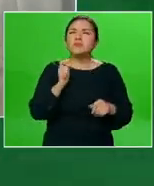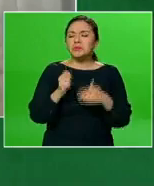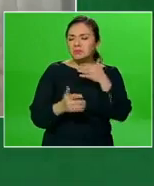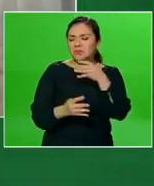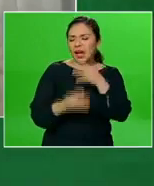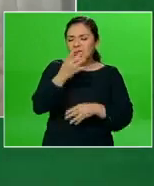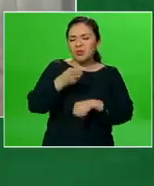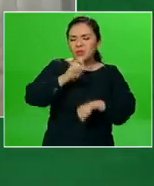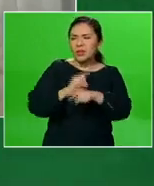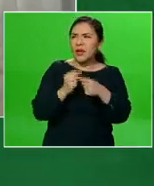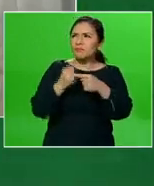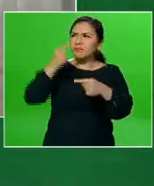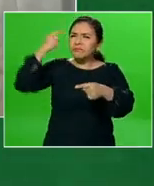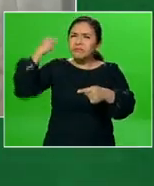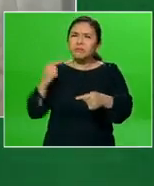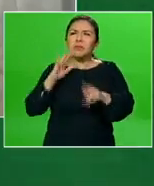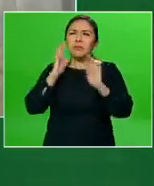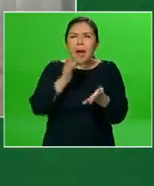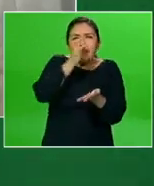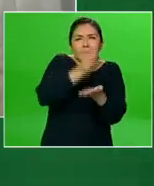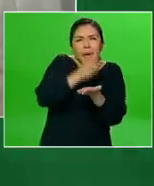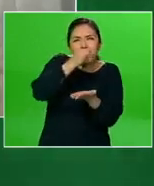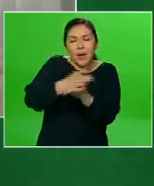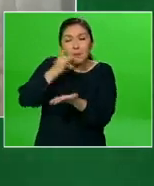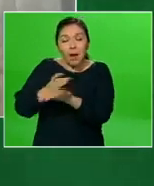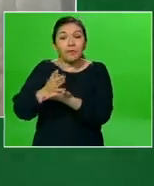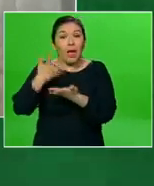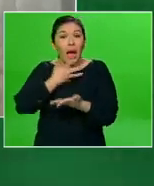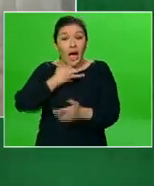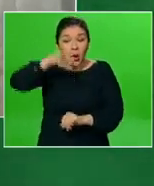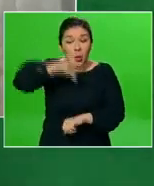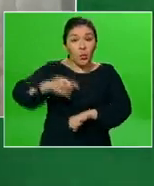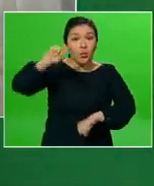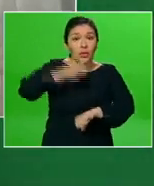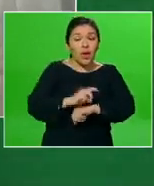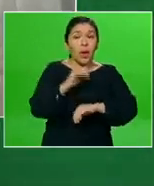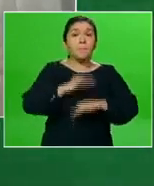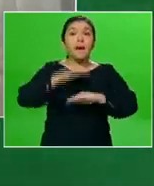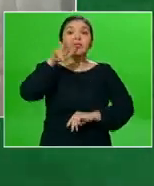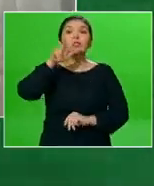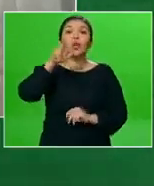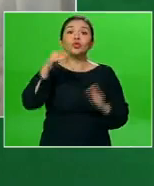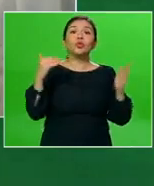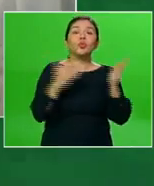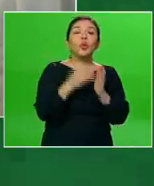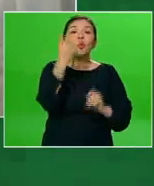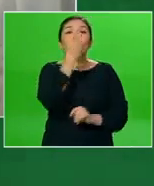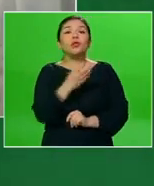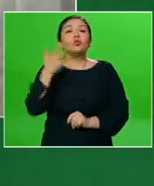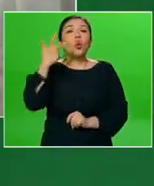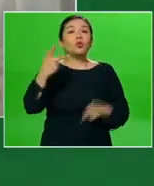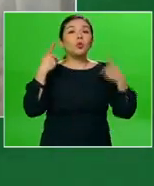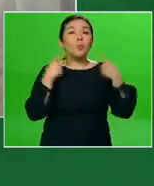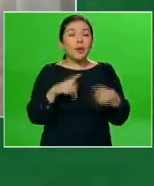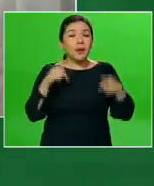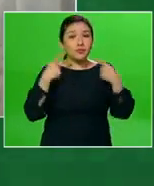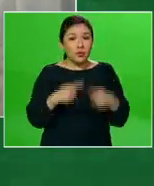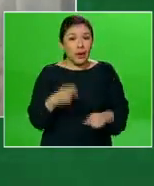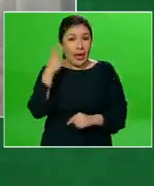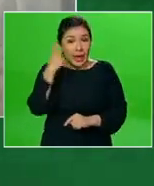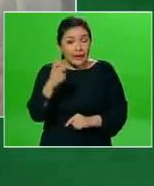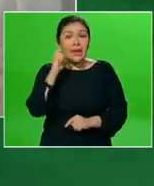días se han identificado haciendo en el día de hoy a 18.408 esto es un